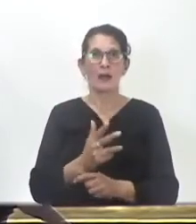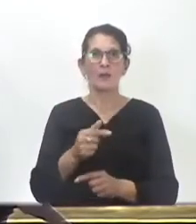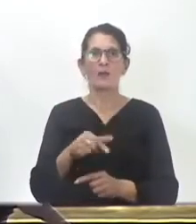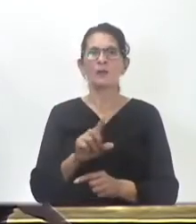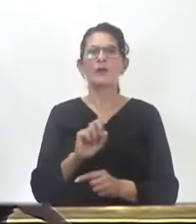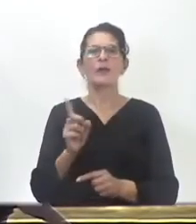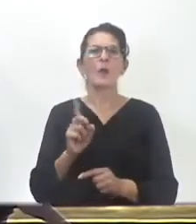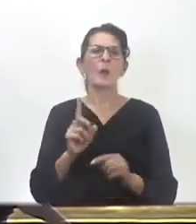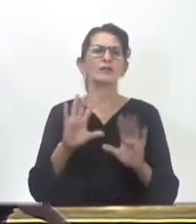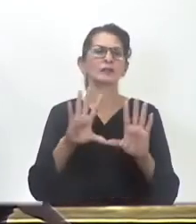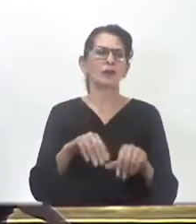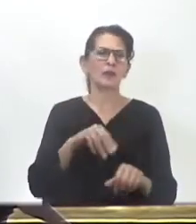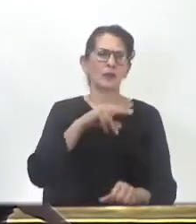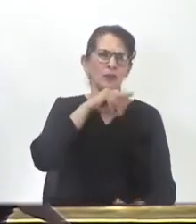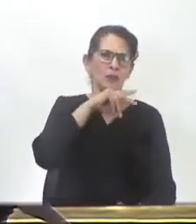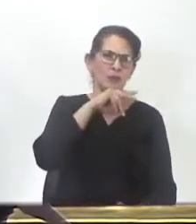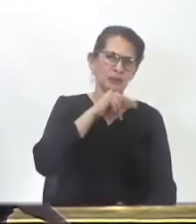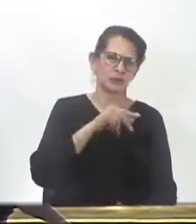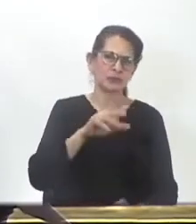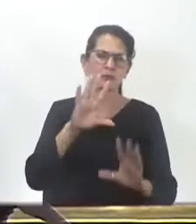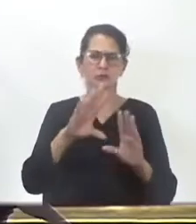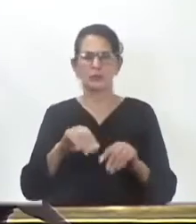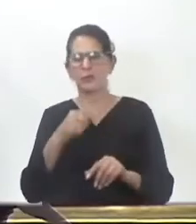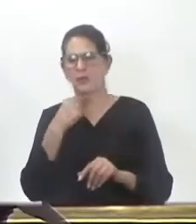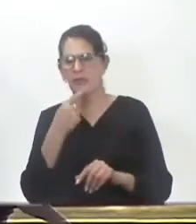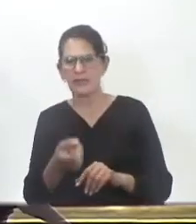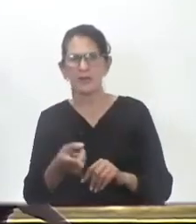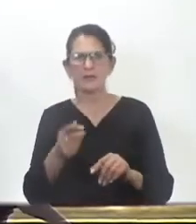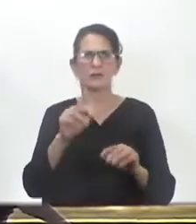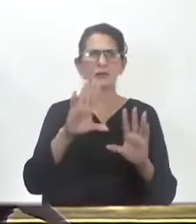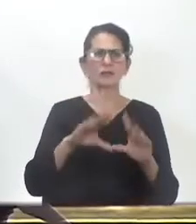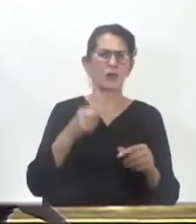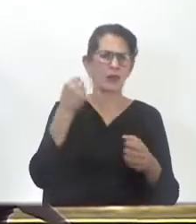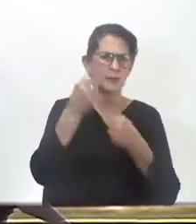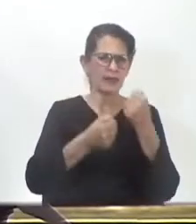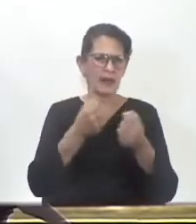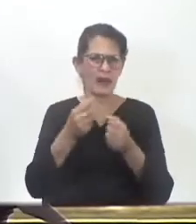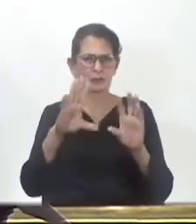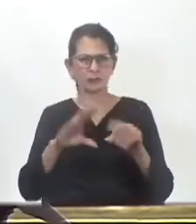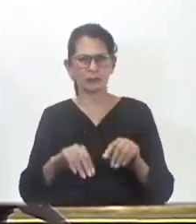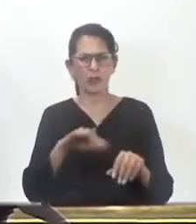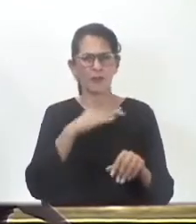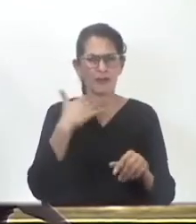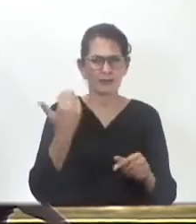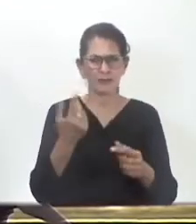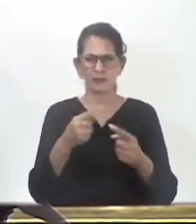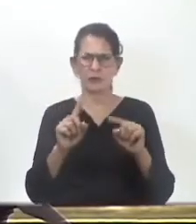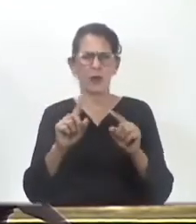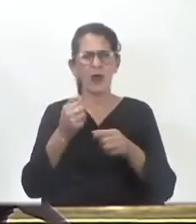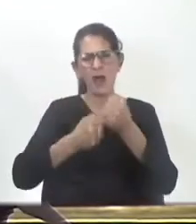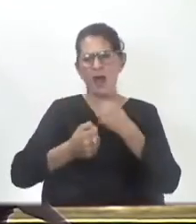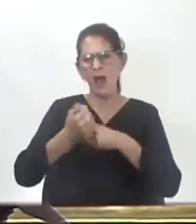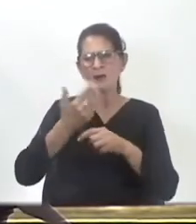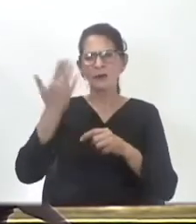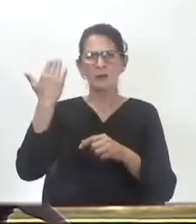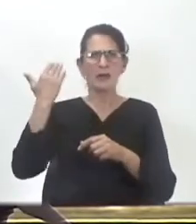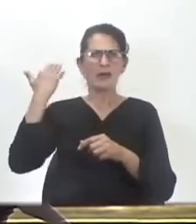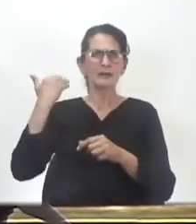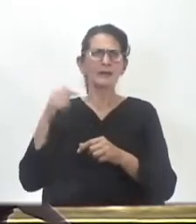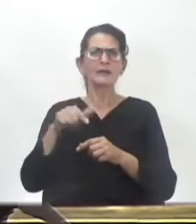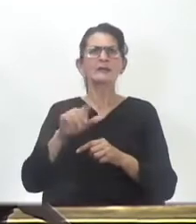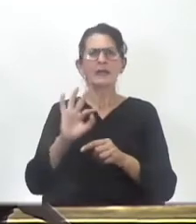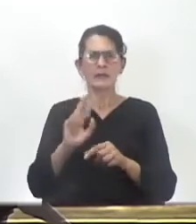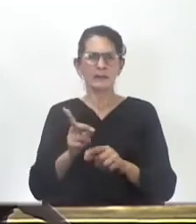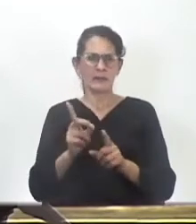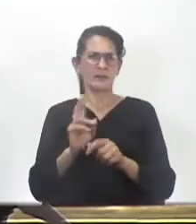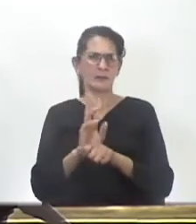todo corrupción, no es todo debilidad, no es todo pegar, no es todo matar. Porque en años para atrás también tenemos que proteger a las